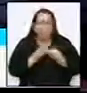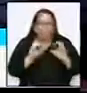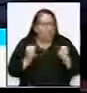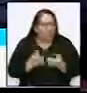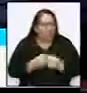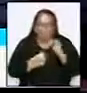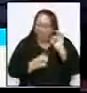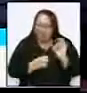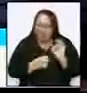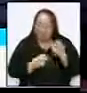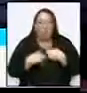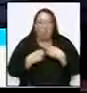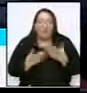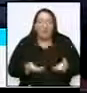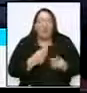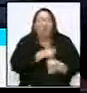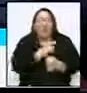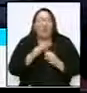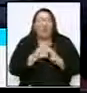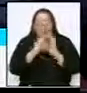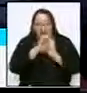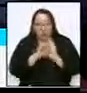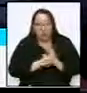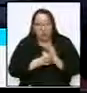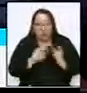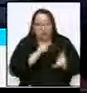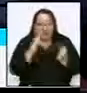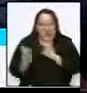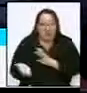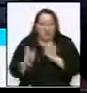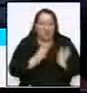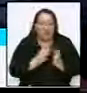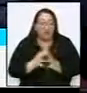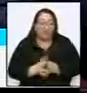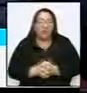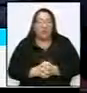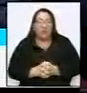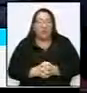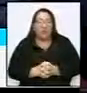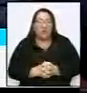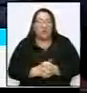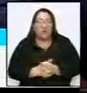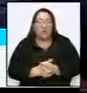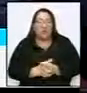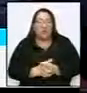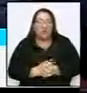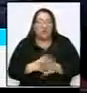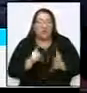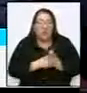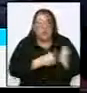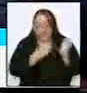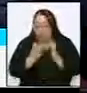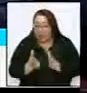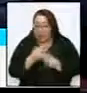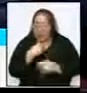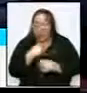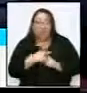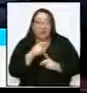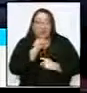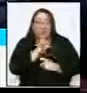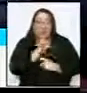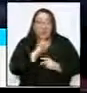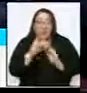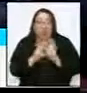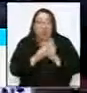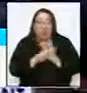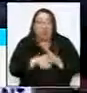Congreso como un poder constituyente derivado. De tal manera que la parte de las iniciativas